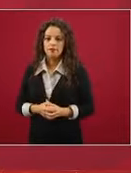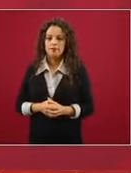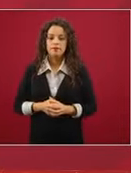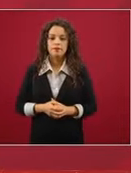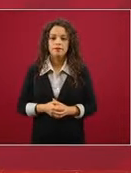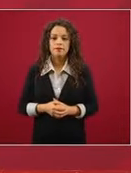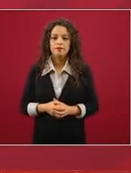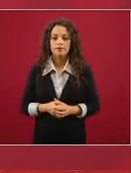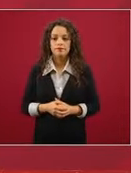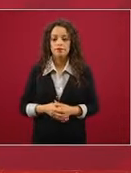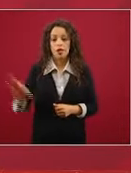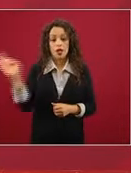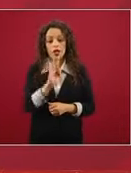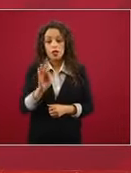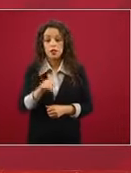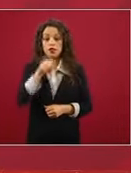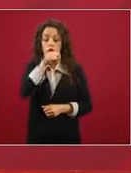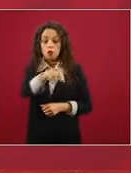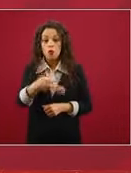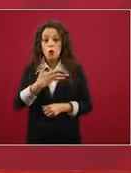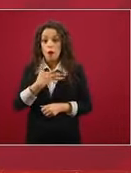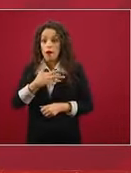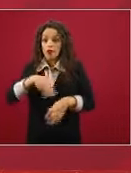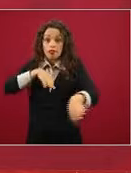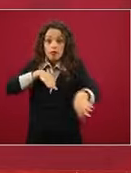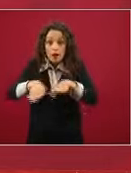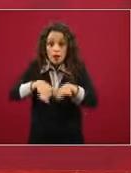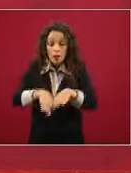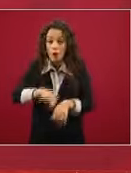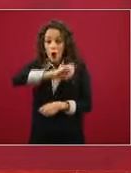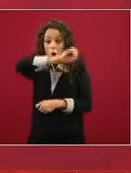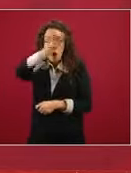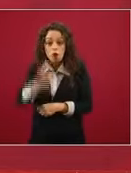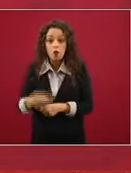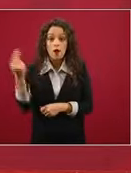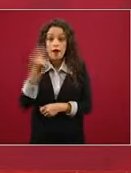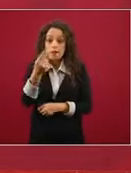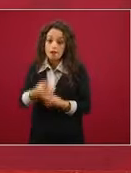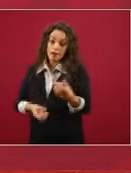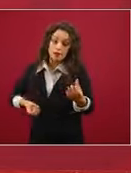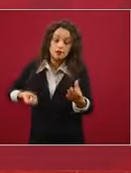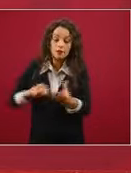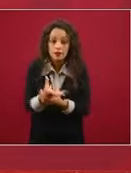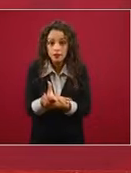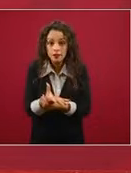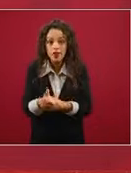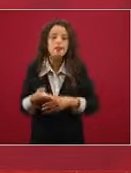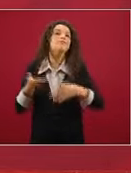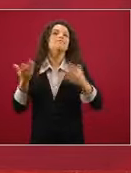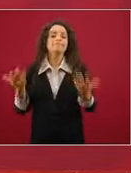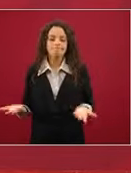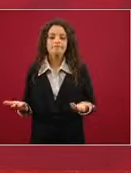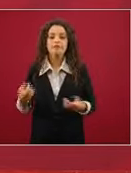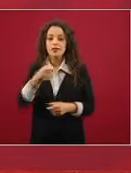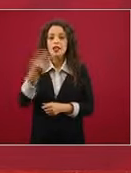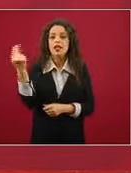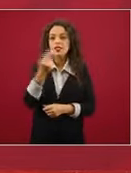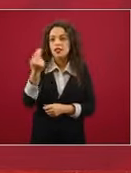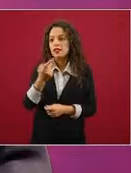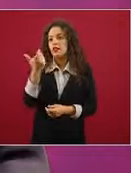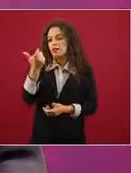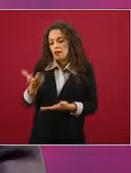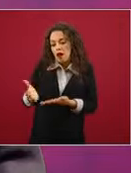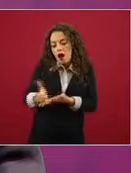fuente de trabajo, porque es una actividad esencial, quien tiene que salir porque vive en la economía informal y tiene que conseguir su fuente de